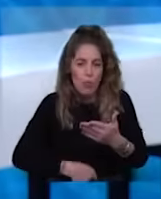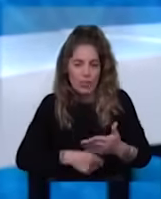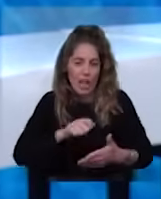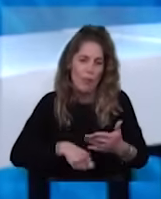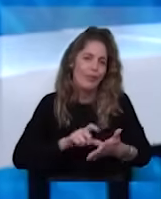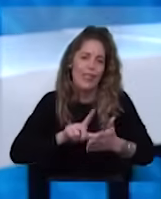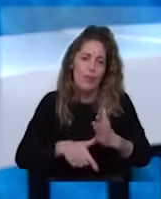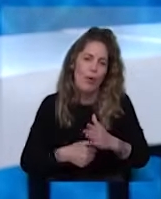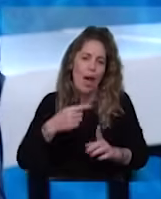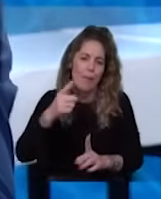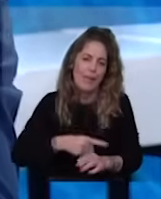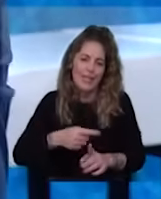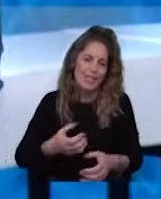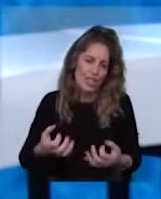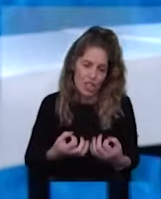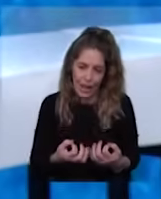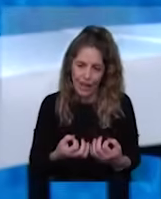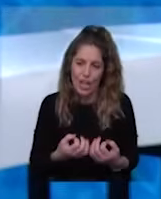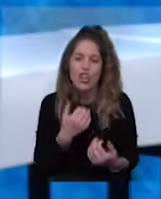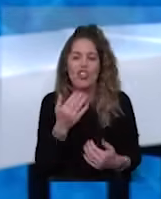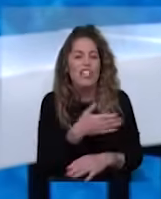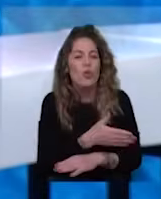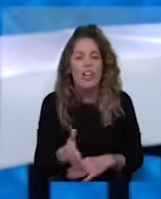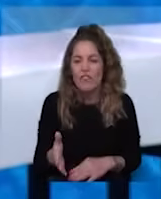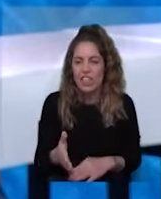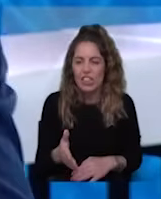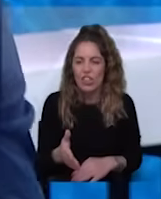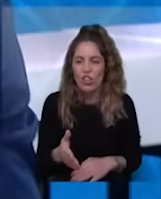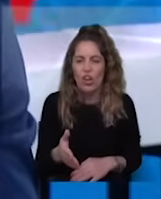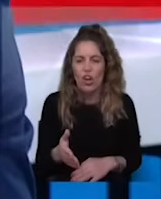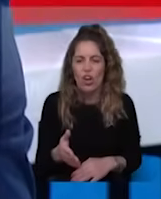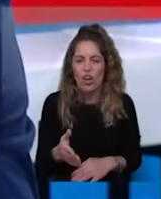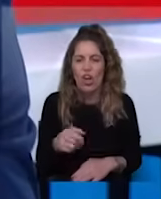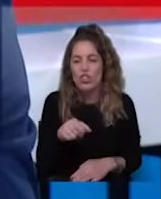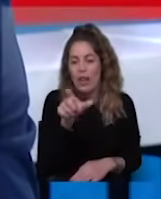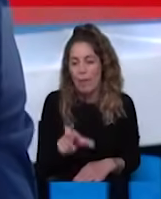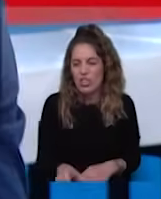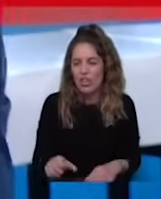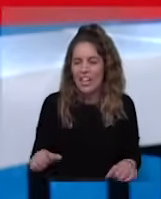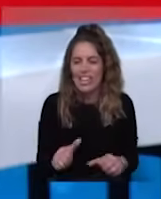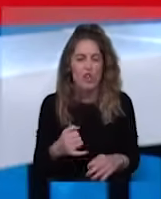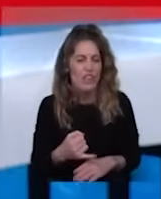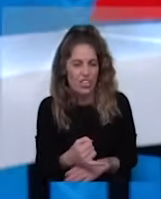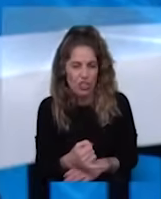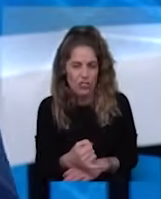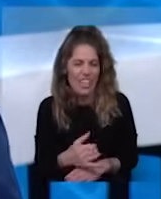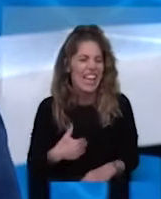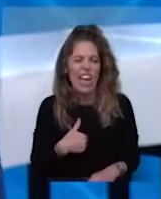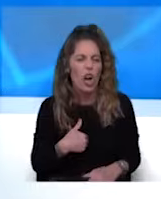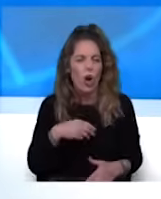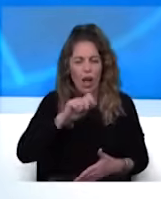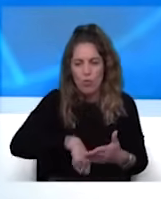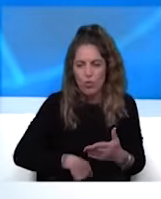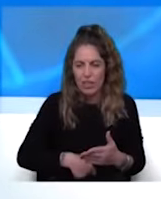demoran no sé meses en llegar no no sé si tiene un efecto sobre esa persona que cometió la infracción qué rol juegan las multas en todo